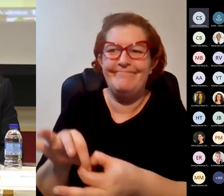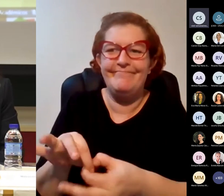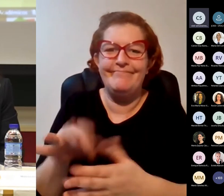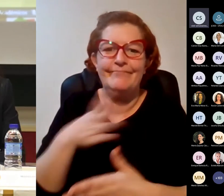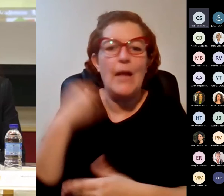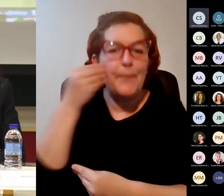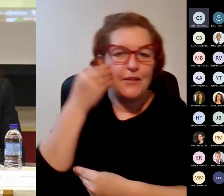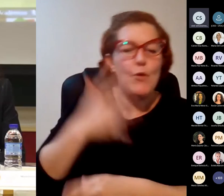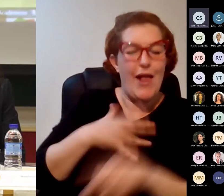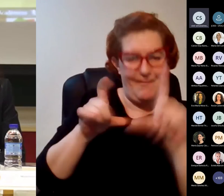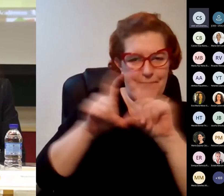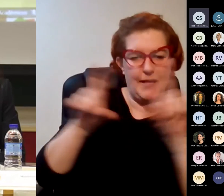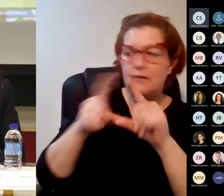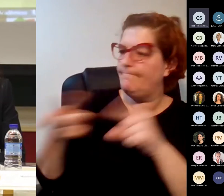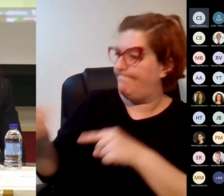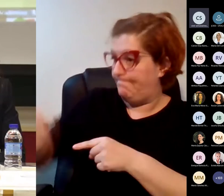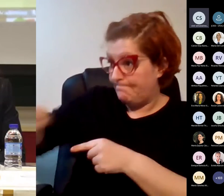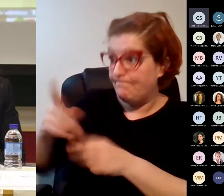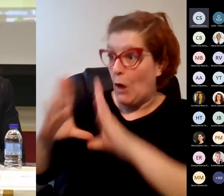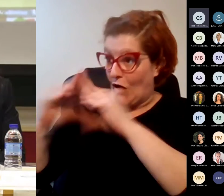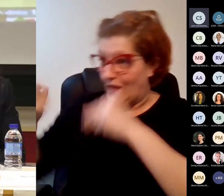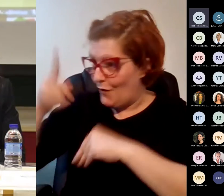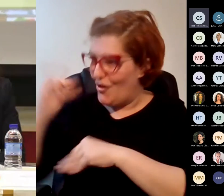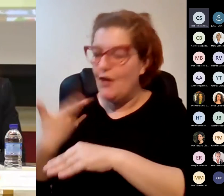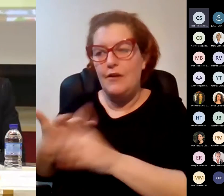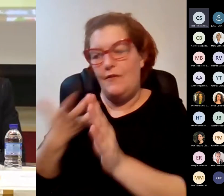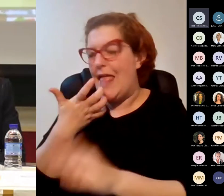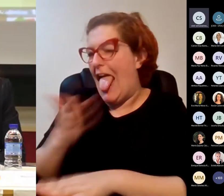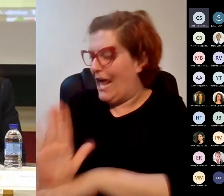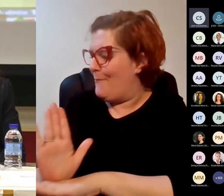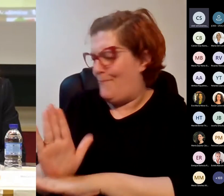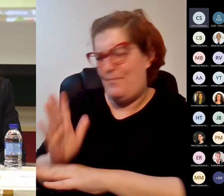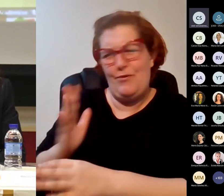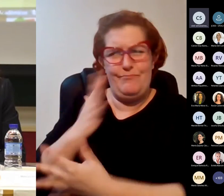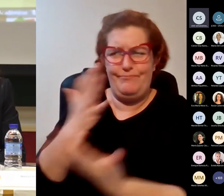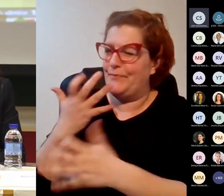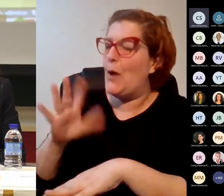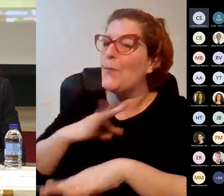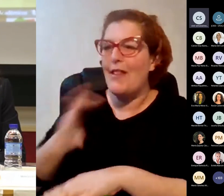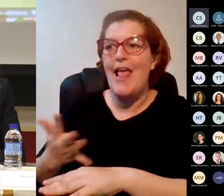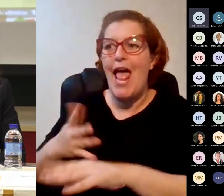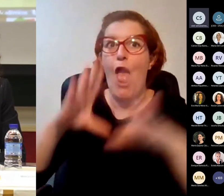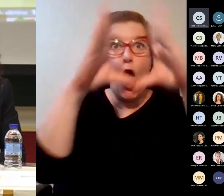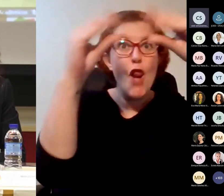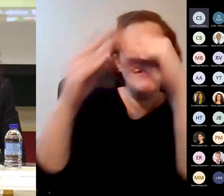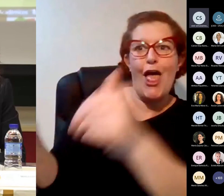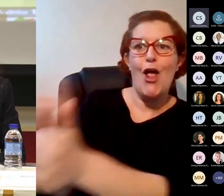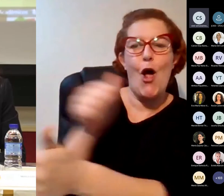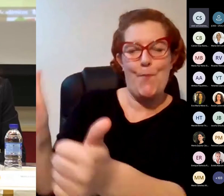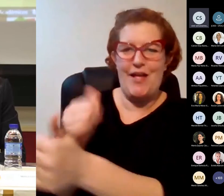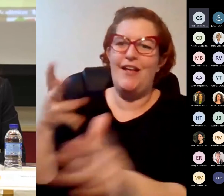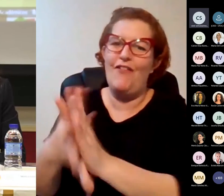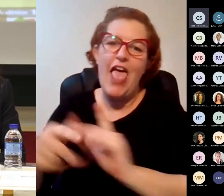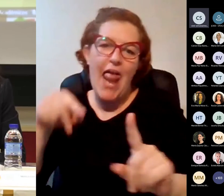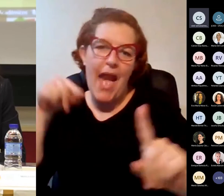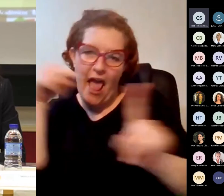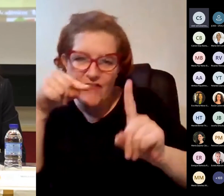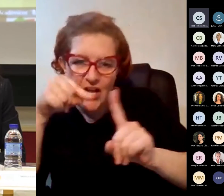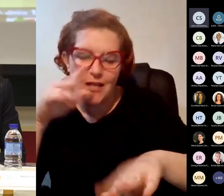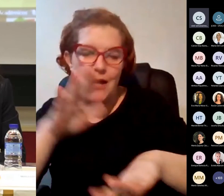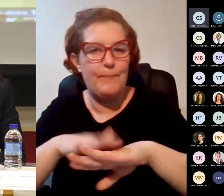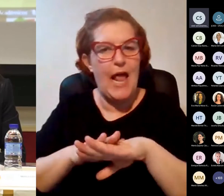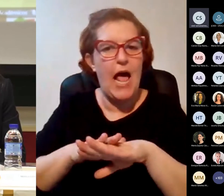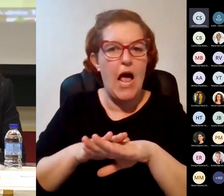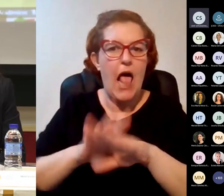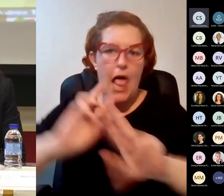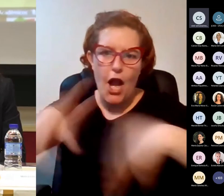universitas 21 que son un ejemplo que podría aplicarse en muchas otras universidades y desde luego referencia para la innovación docente y para